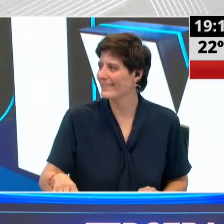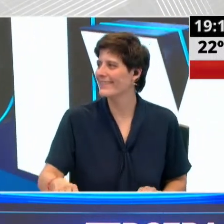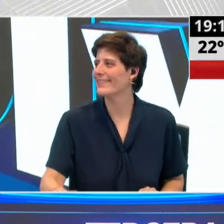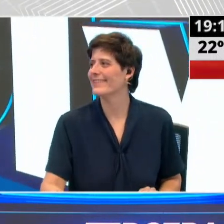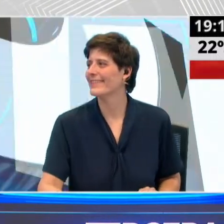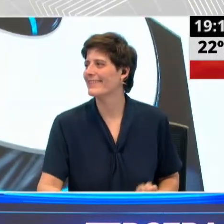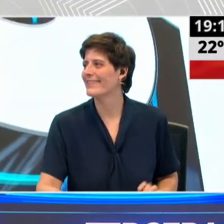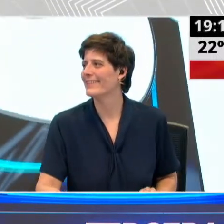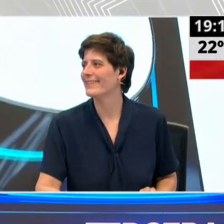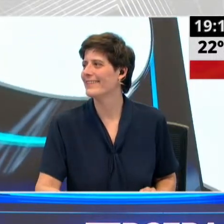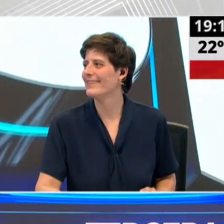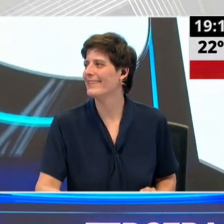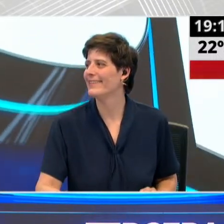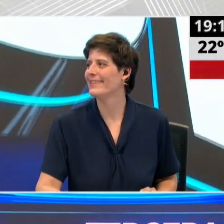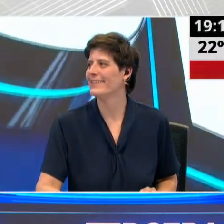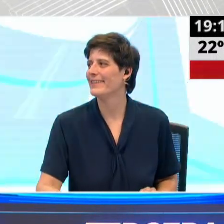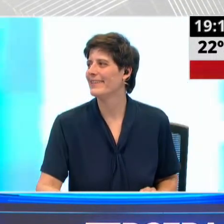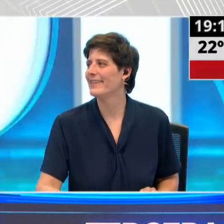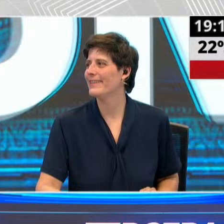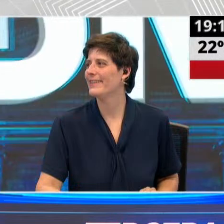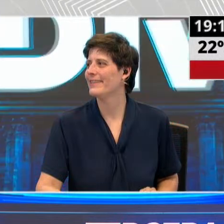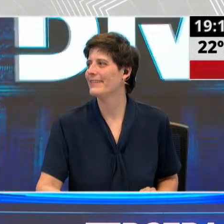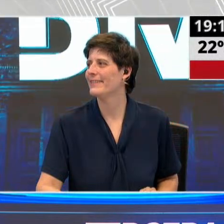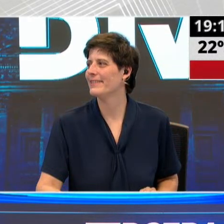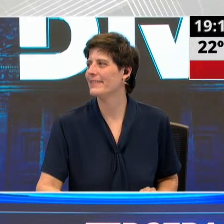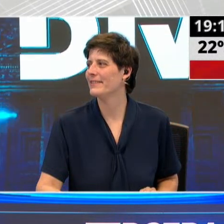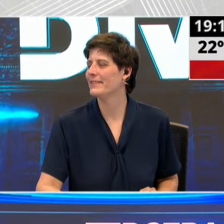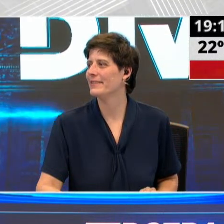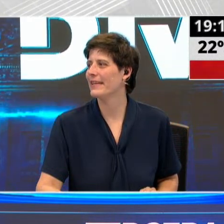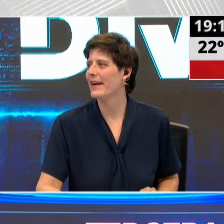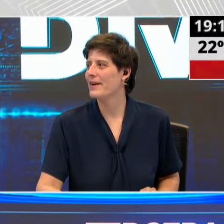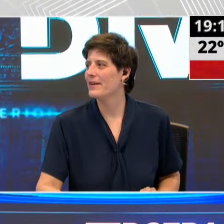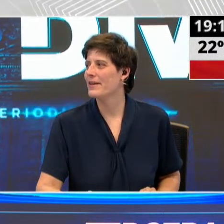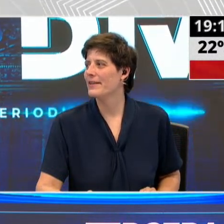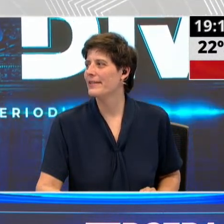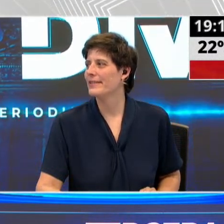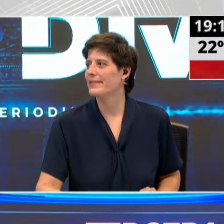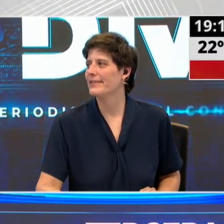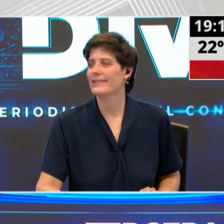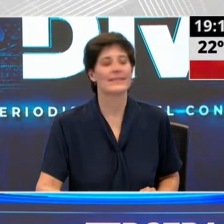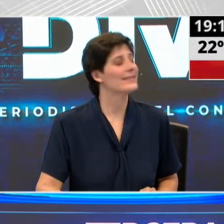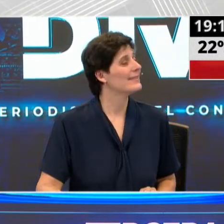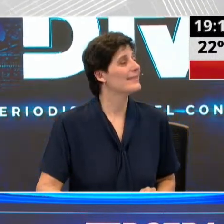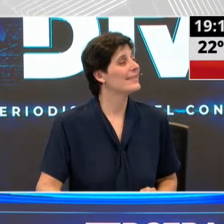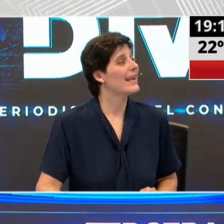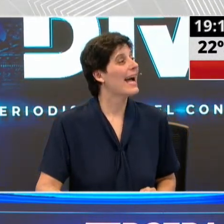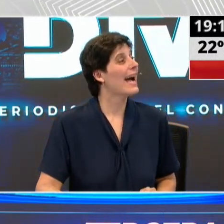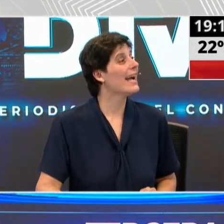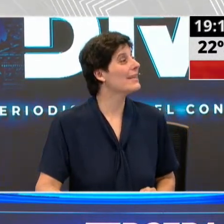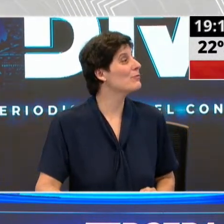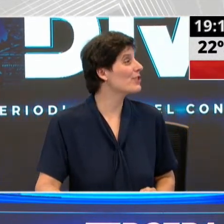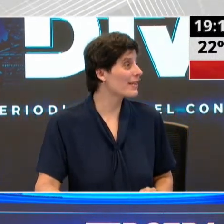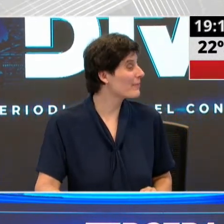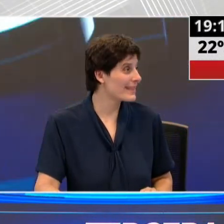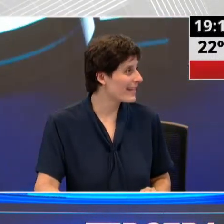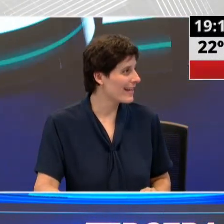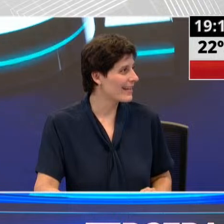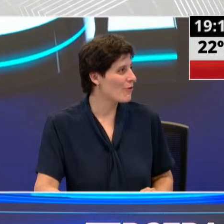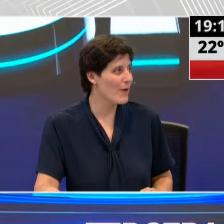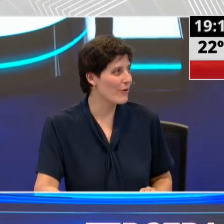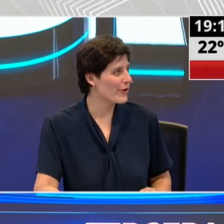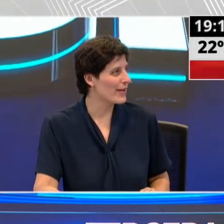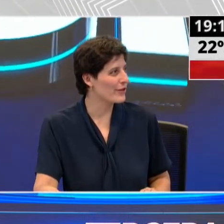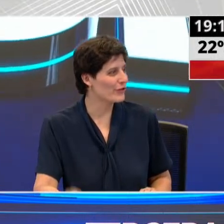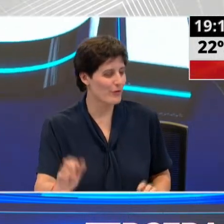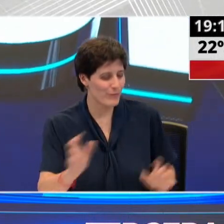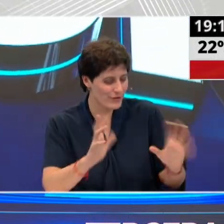terminaron de definir las cuestiones numéricas, pero la verdad que se ve que hay muchas fuerzas que están con muchas ganas de interbloquear, dicen Hay algunos. mucha aritmética en